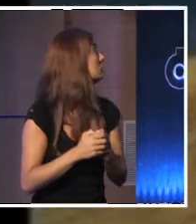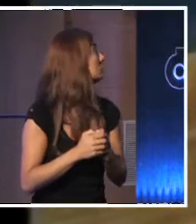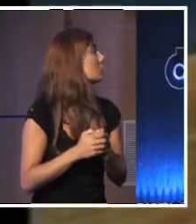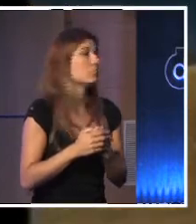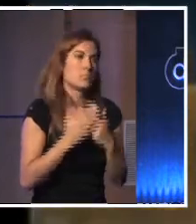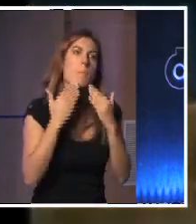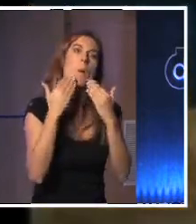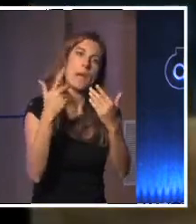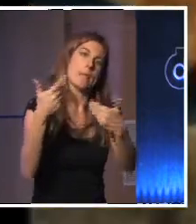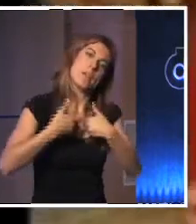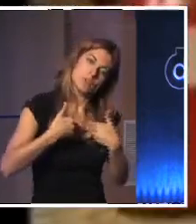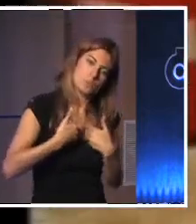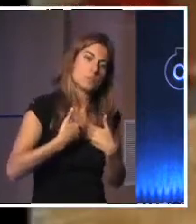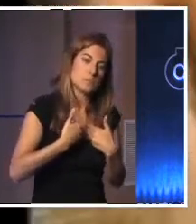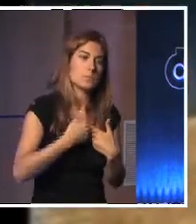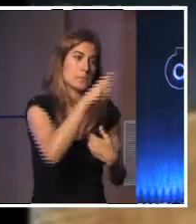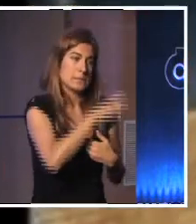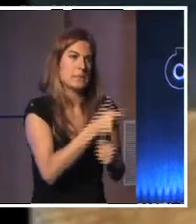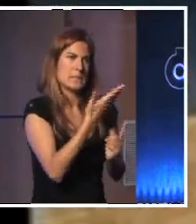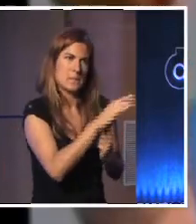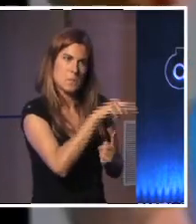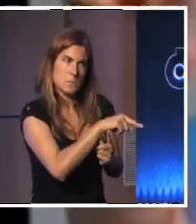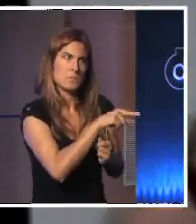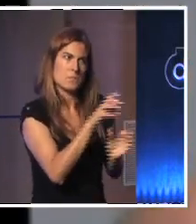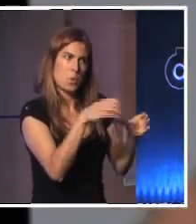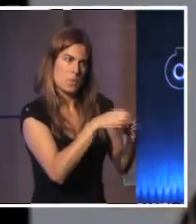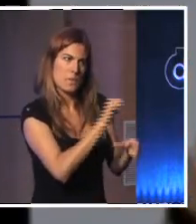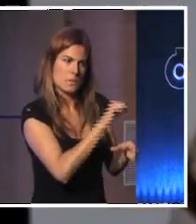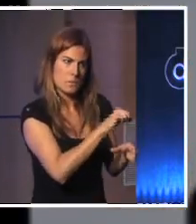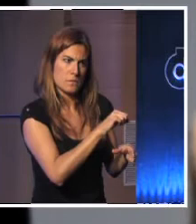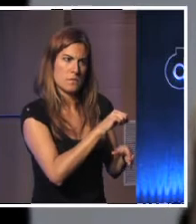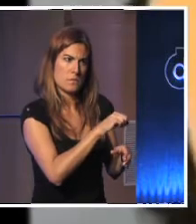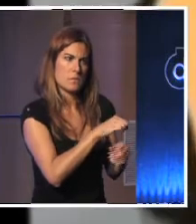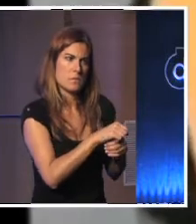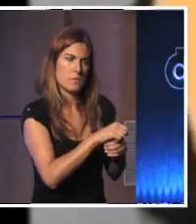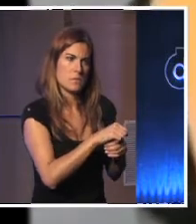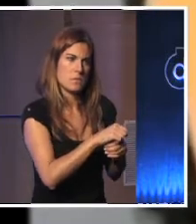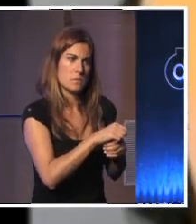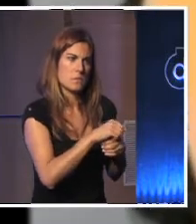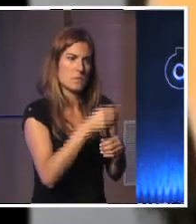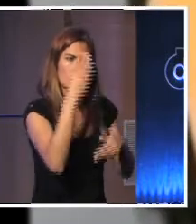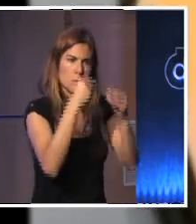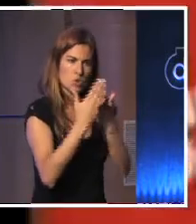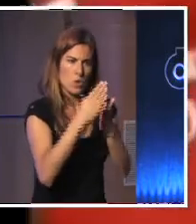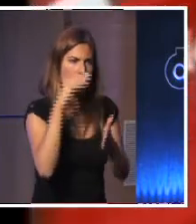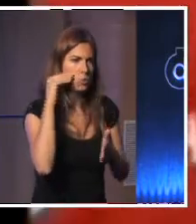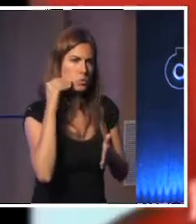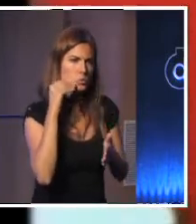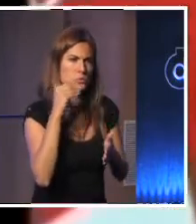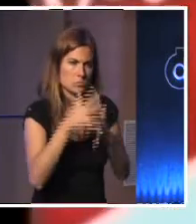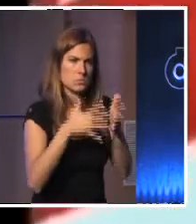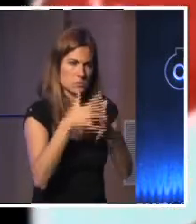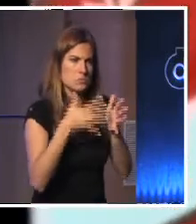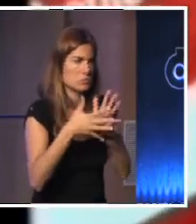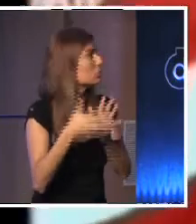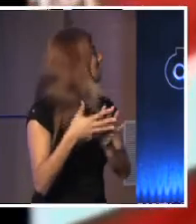Gracias a la ayuda leal de Amos, Marika es un miembro activo de su comunidad y enseña el idioma de signos en una escuela para adultos. Allí